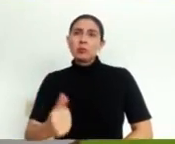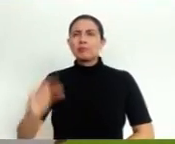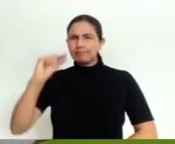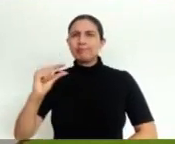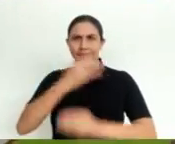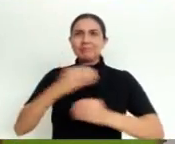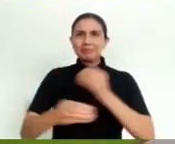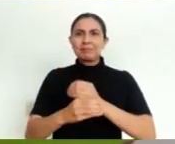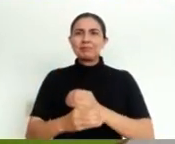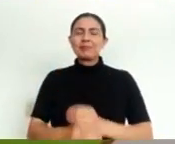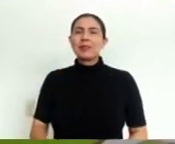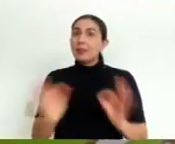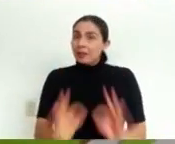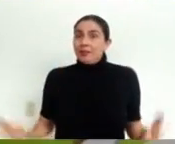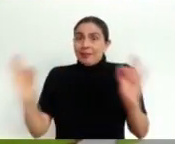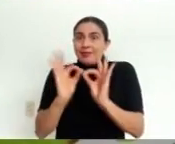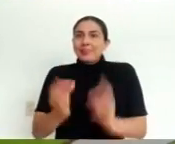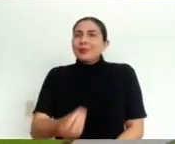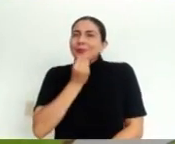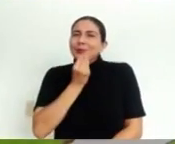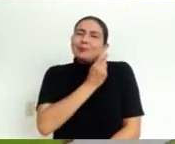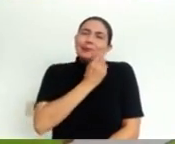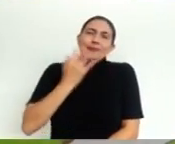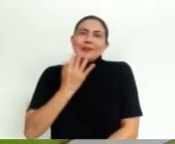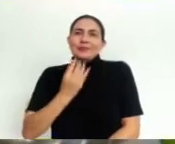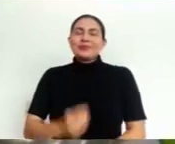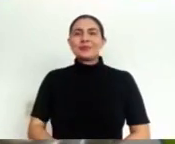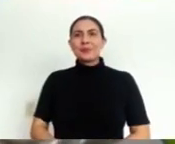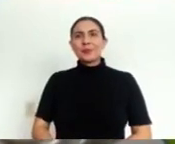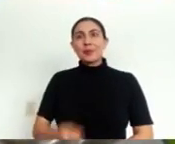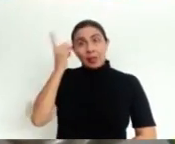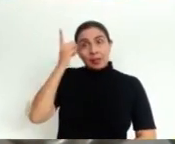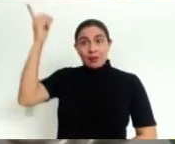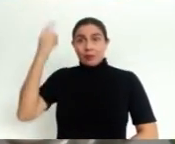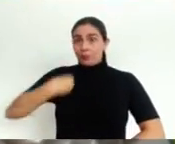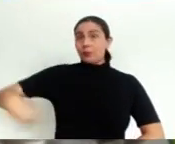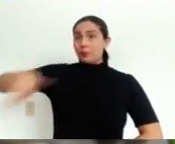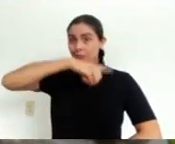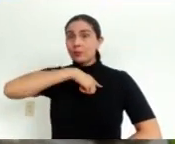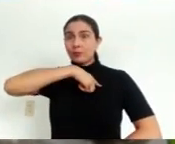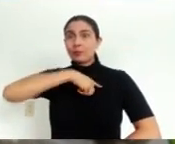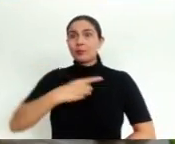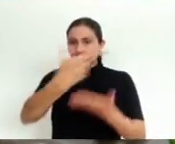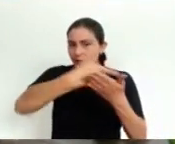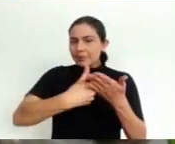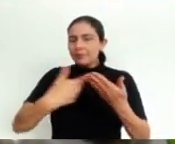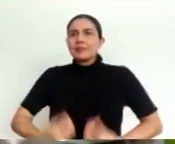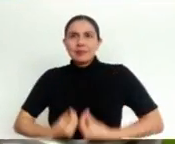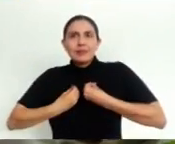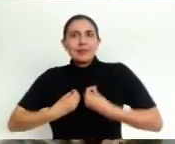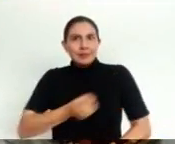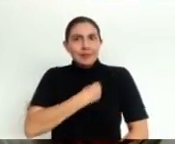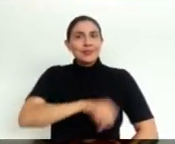que tienen pocos. Lo importante es que nos quede rico. ¿Sabes que Dios también nos da recetas para una